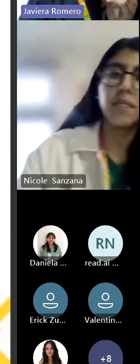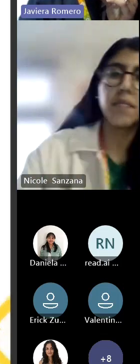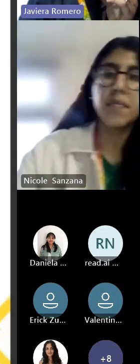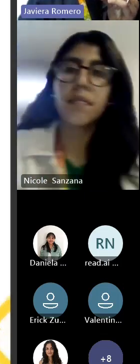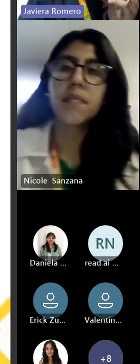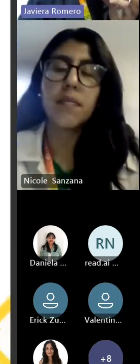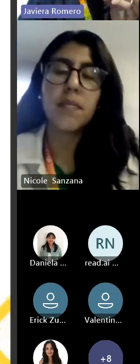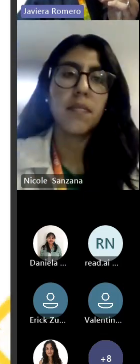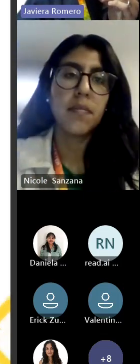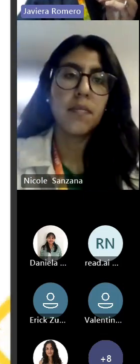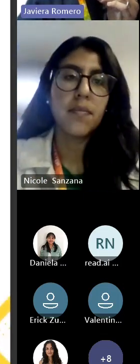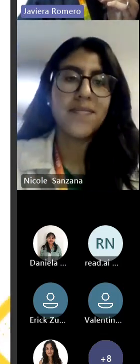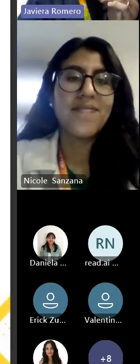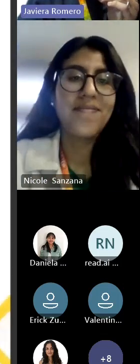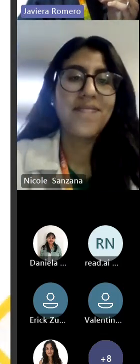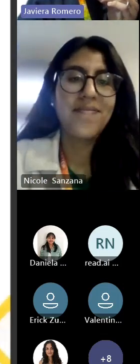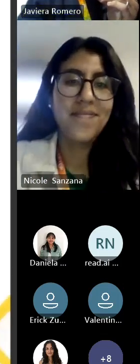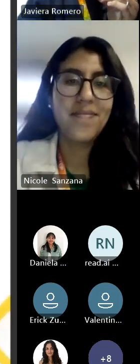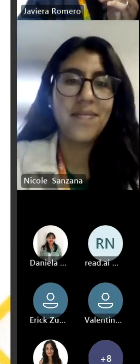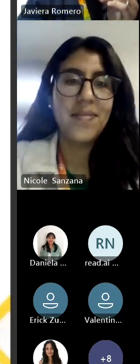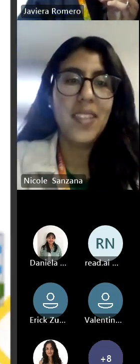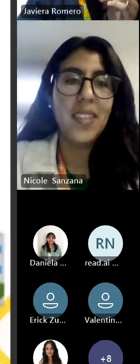los distintos, perdón, me adelanté.